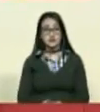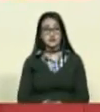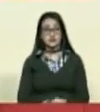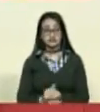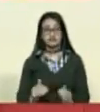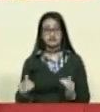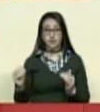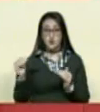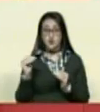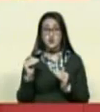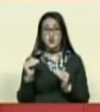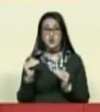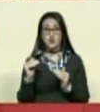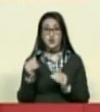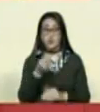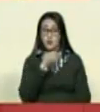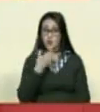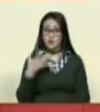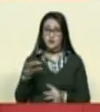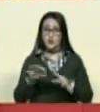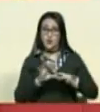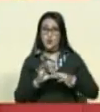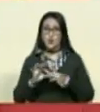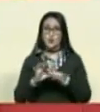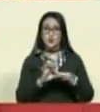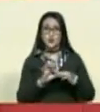nivel tan bonito de unión,